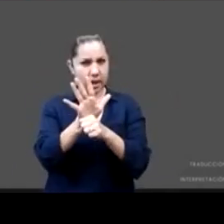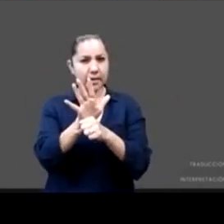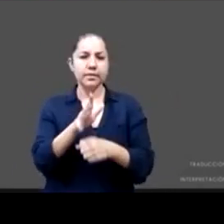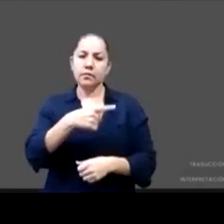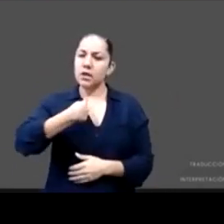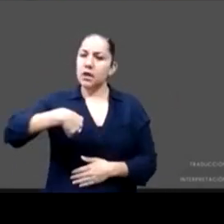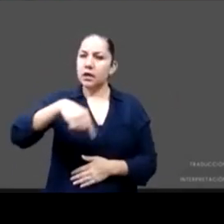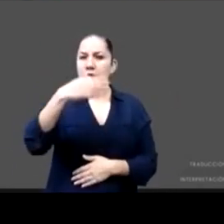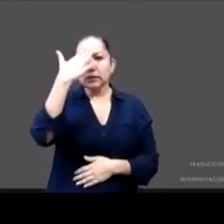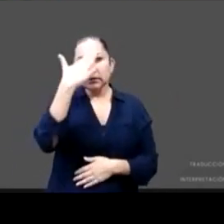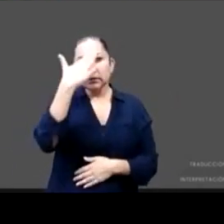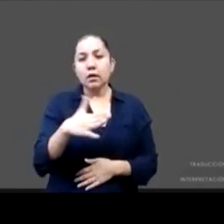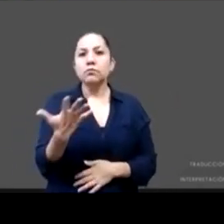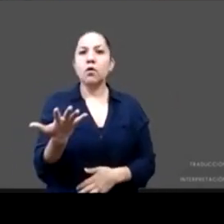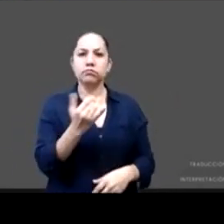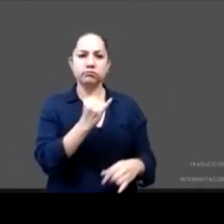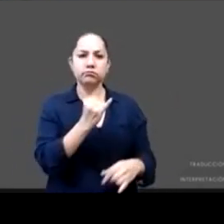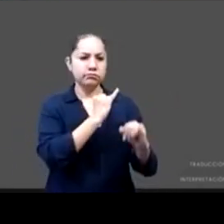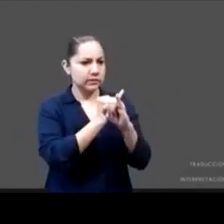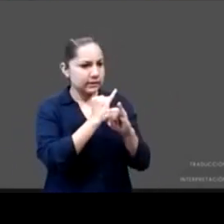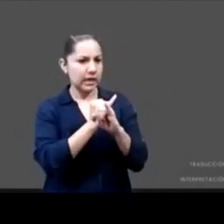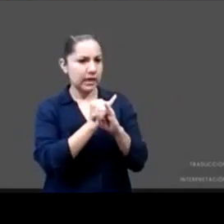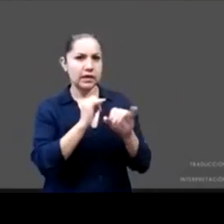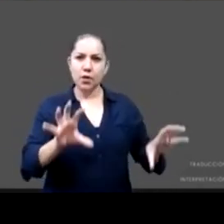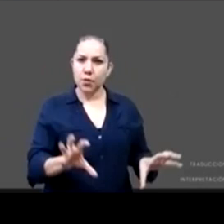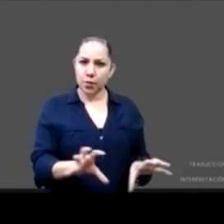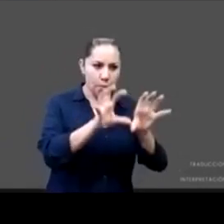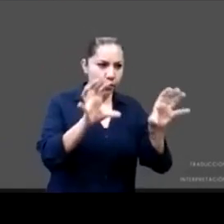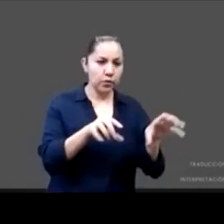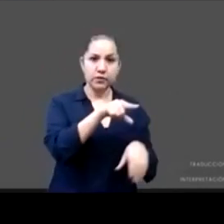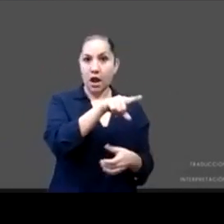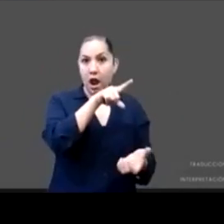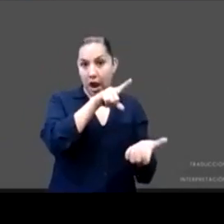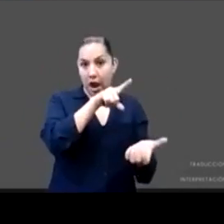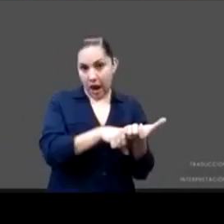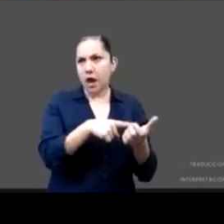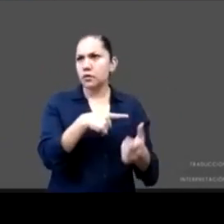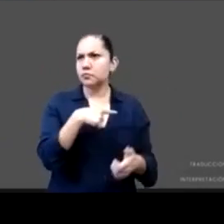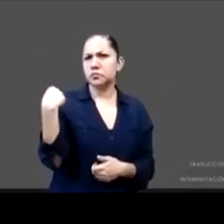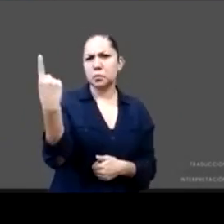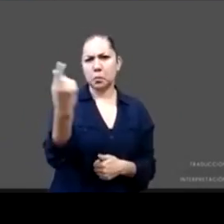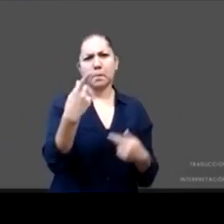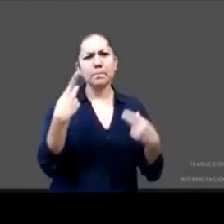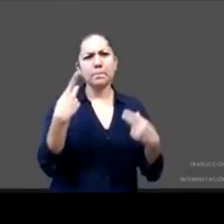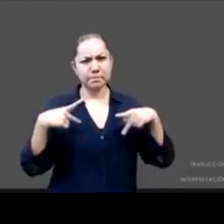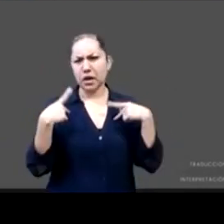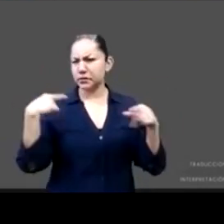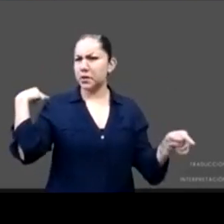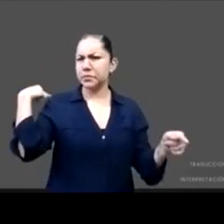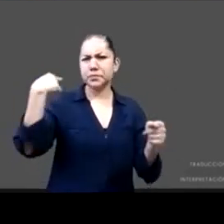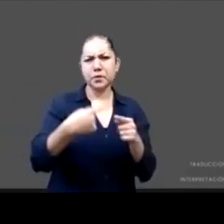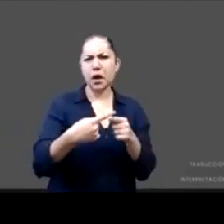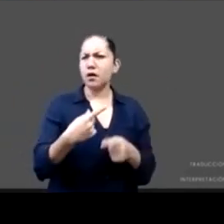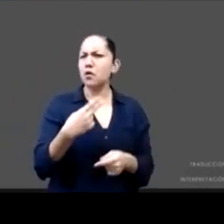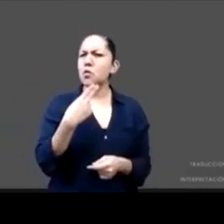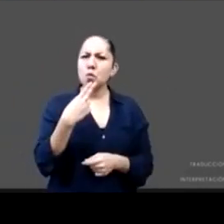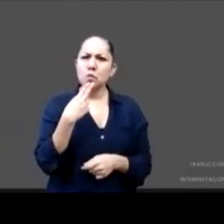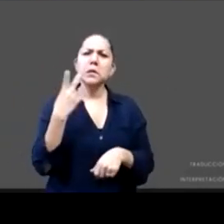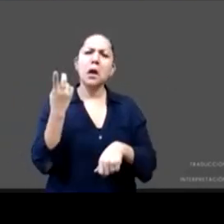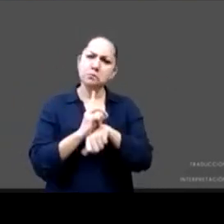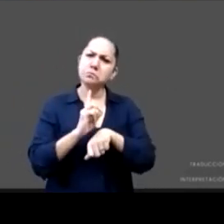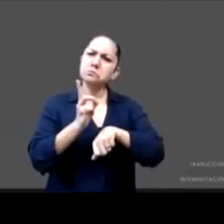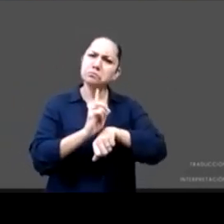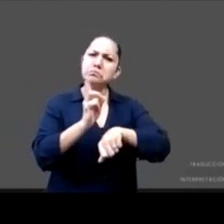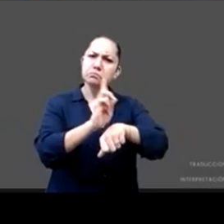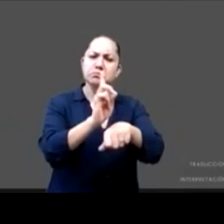mundo virtual, no solamente es algo que estaba alrededor nuestro, que ya usábamos de manera cotidiana, sino que